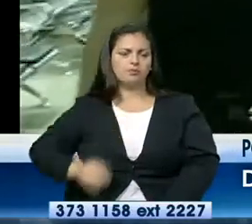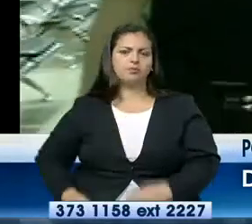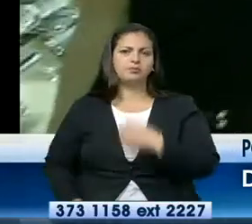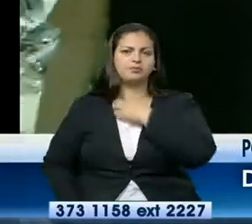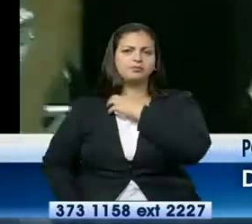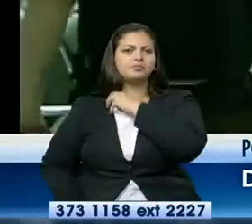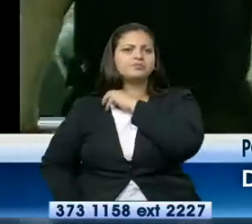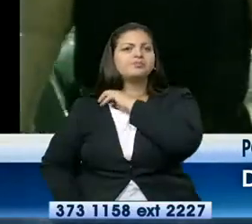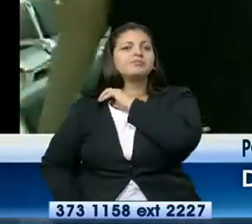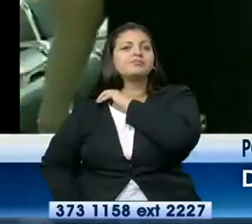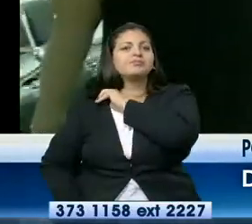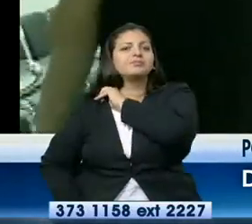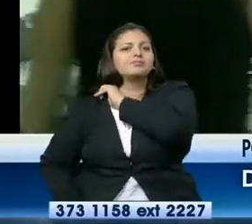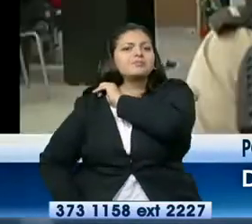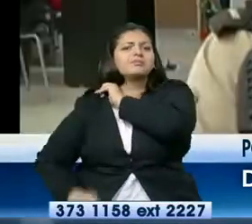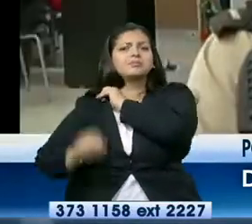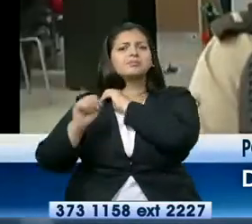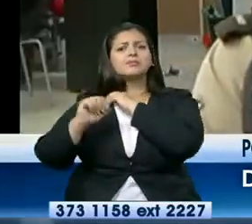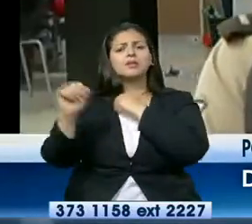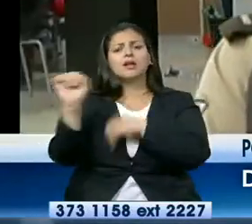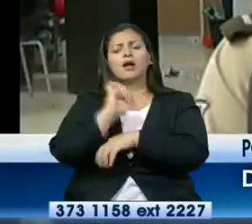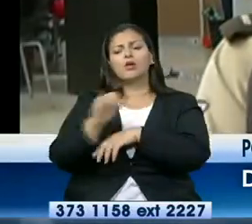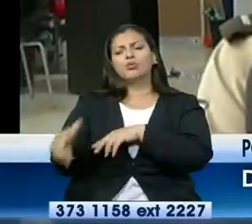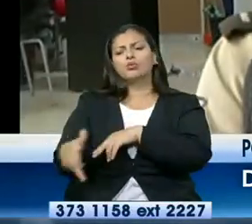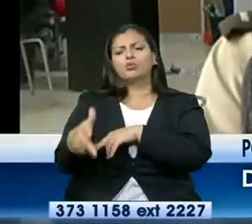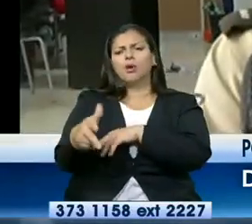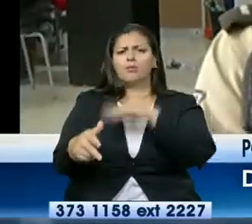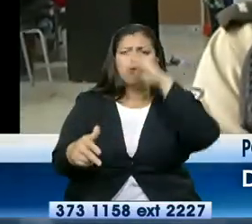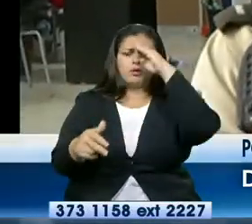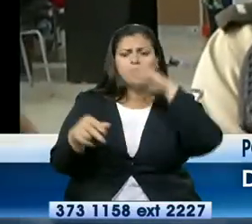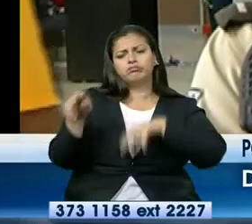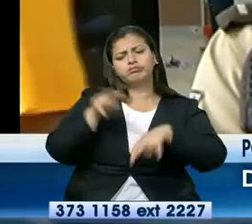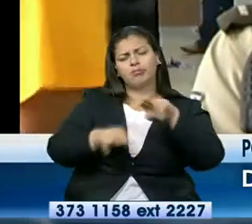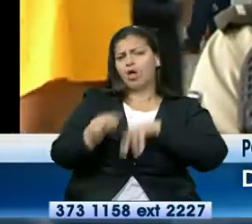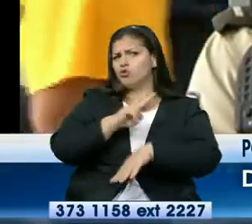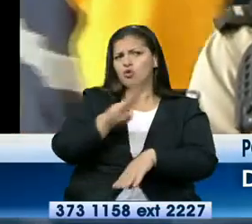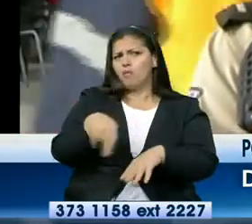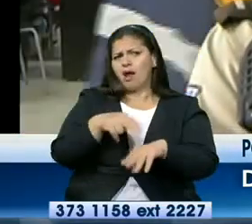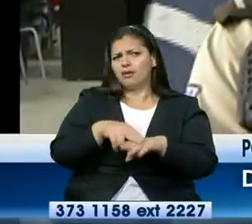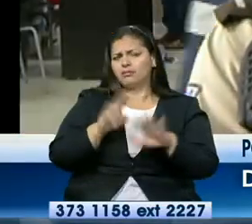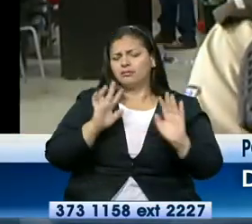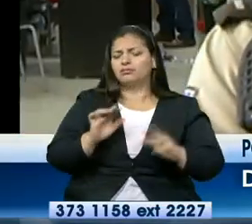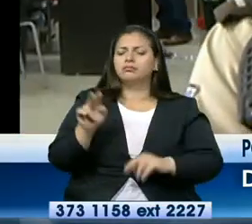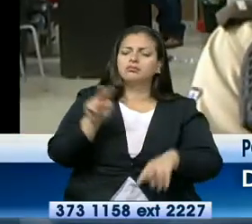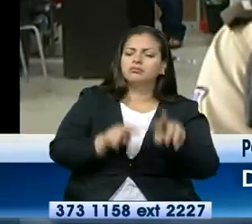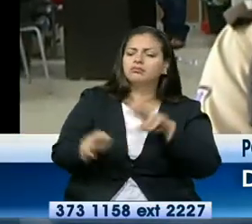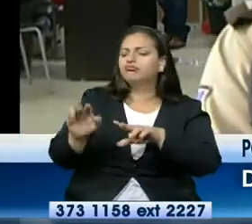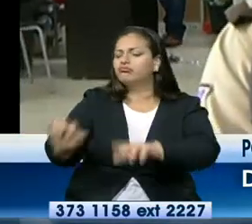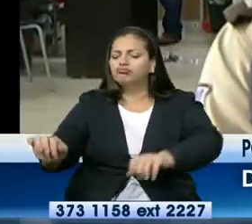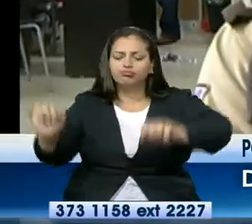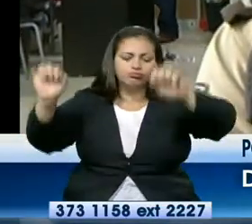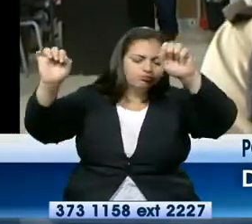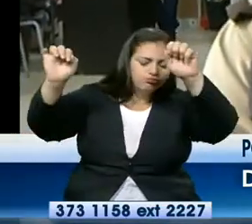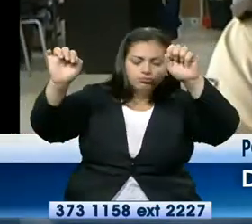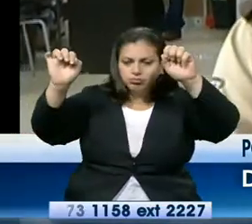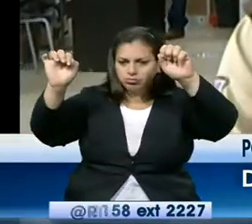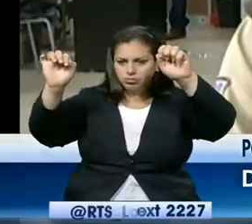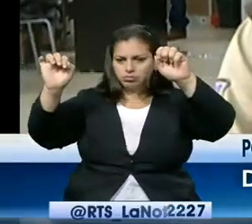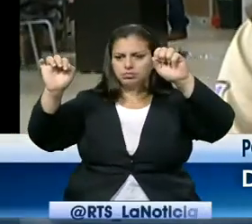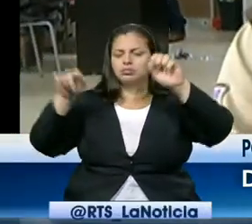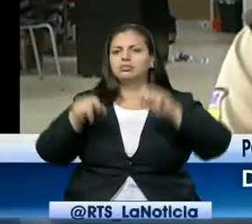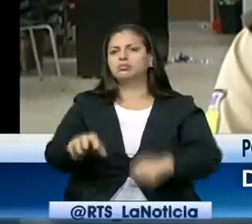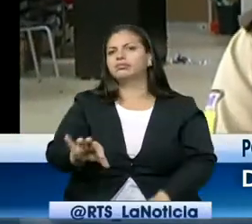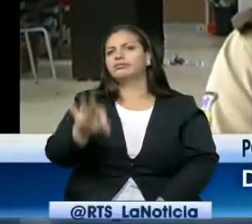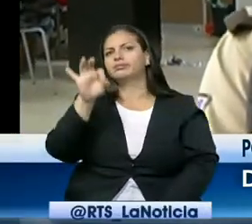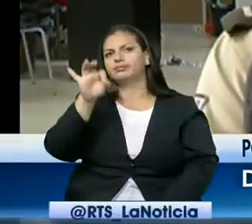circulación normal y se le detuvo la marcha. Se hizo el registro de rutina y se les encontró las sustancias. Asimismo avanzamos hasta lo que es la unidad de flagrancia,